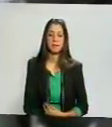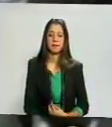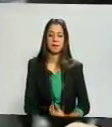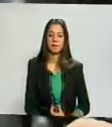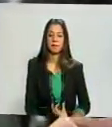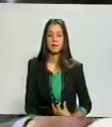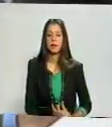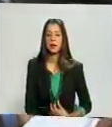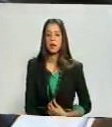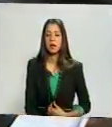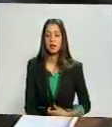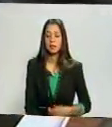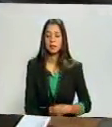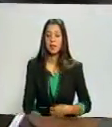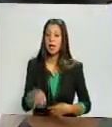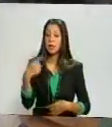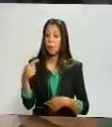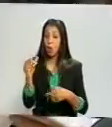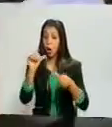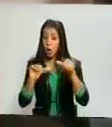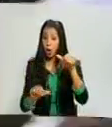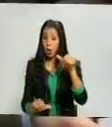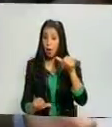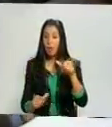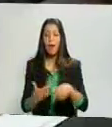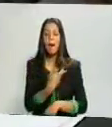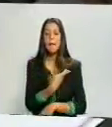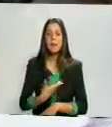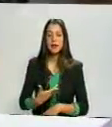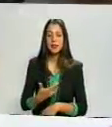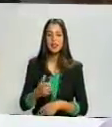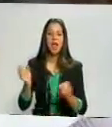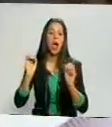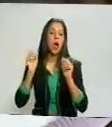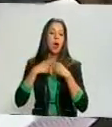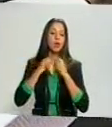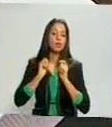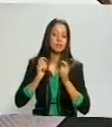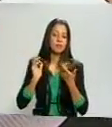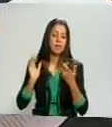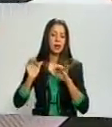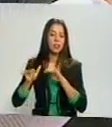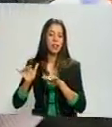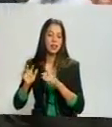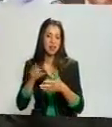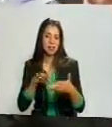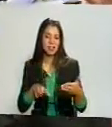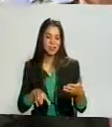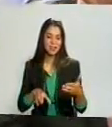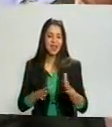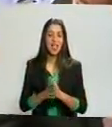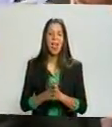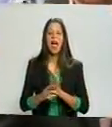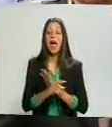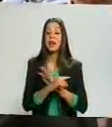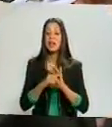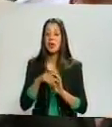Los artículos largos se los dejamos al secretario, al presidente, que lo vaya a leer. El artículo 4